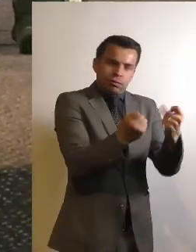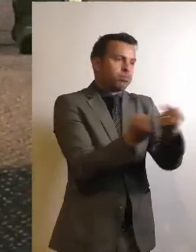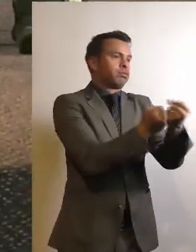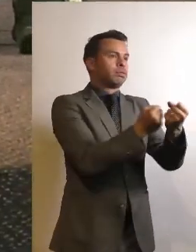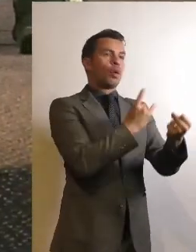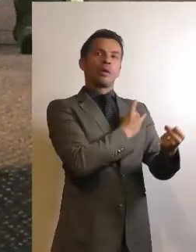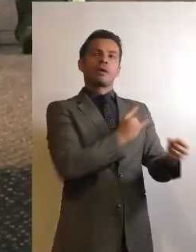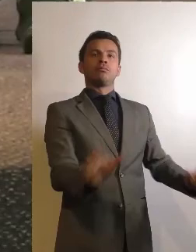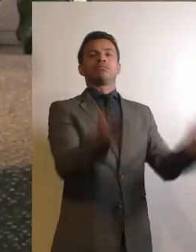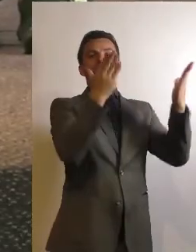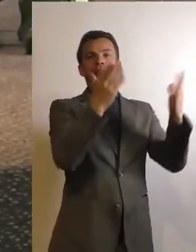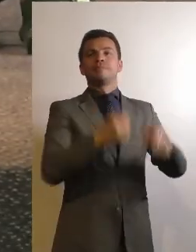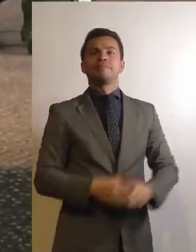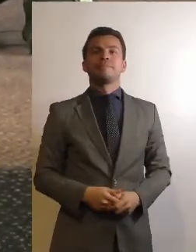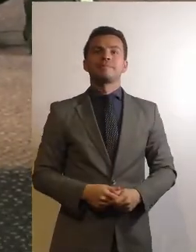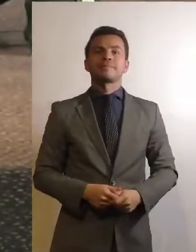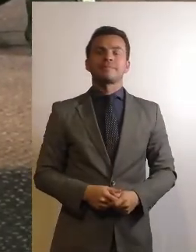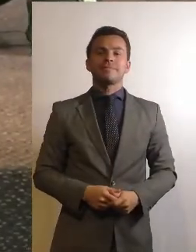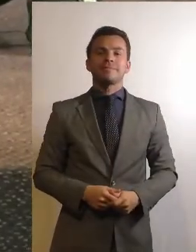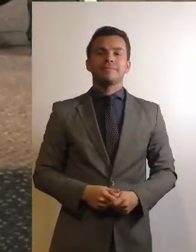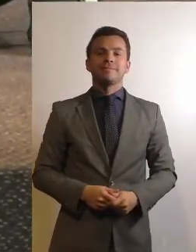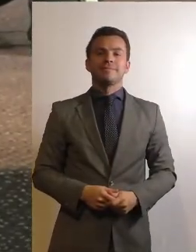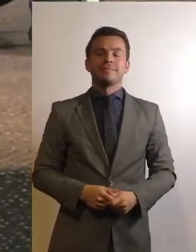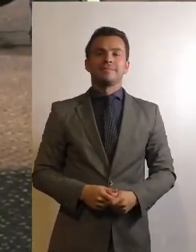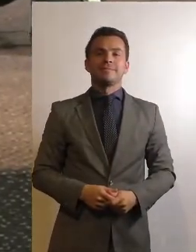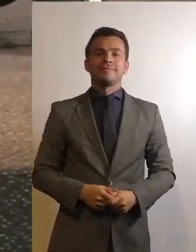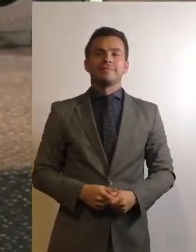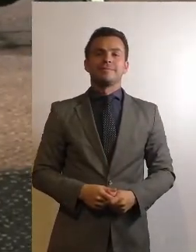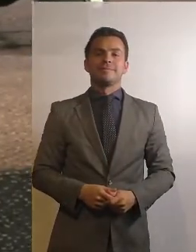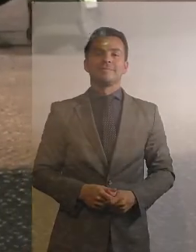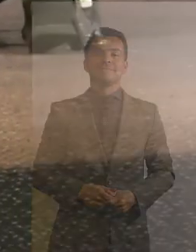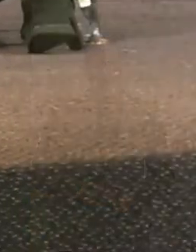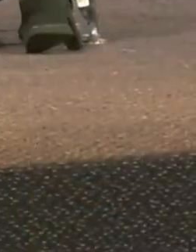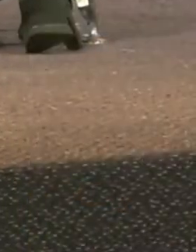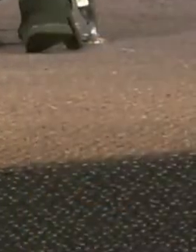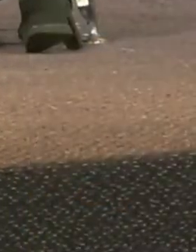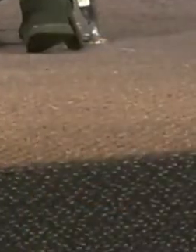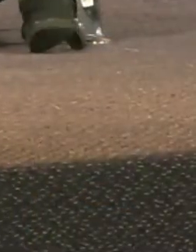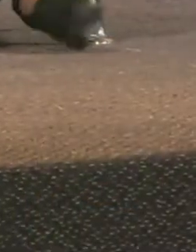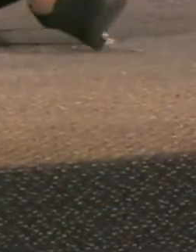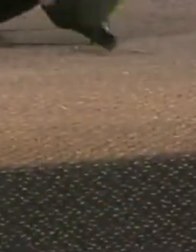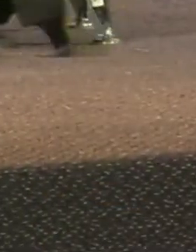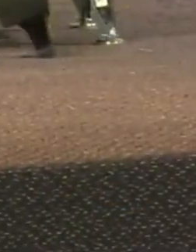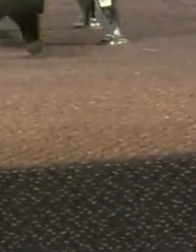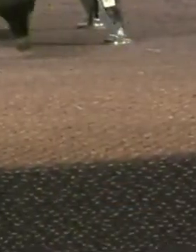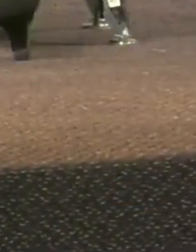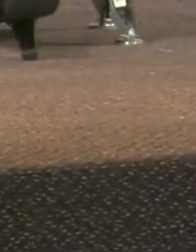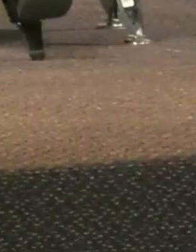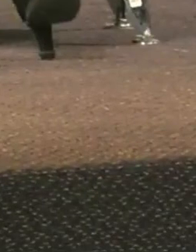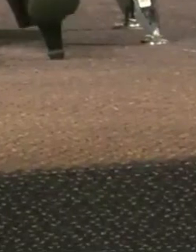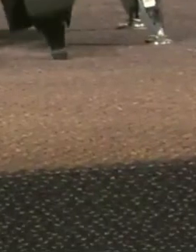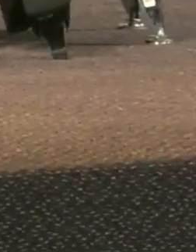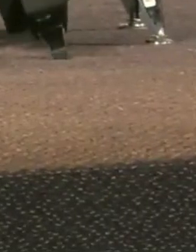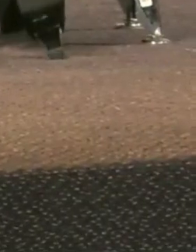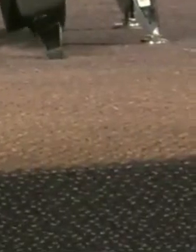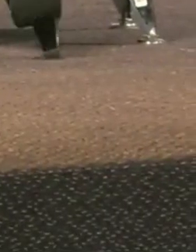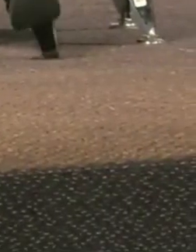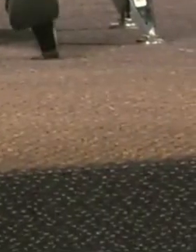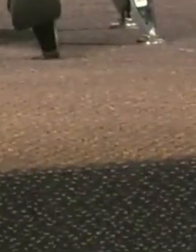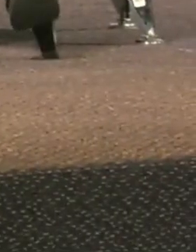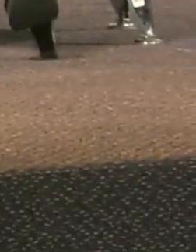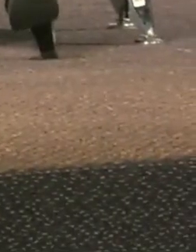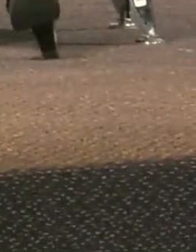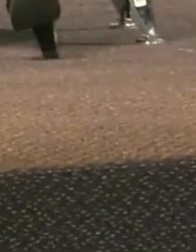Manuel. Muchas gracias, Carolina. Bueno, en respuesta a esta pregunta que nos hacen sobre cómo podemos apoyar el emprendimiento